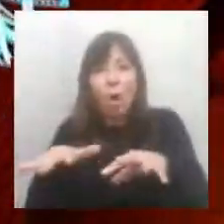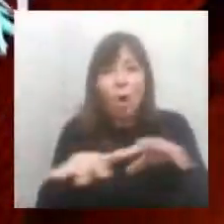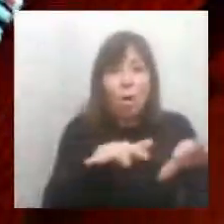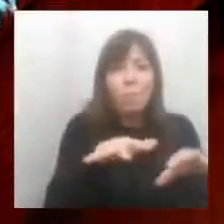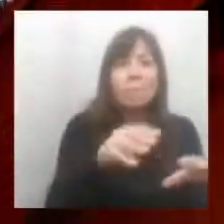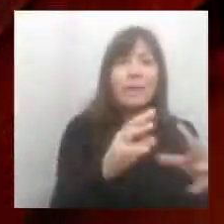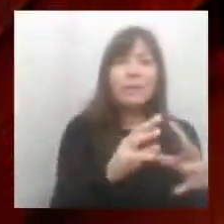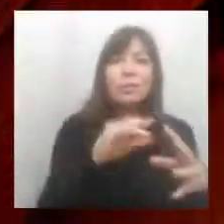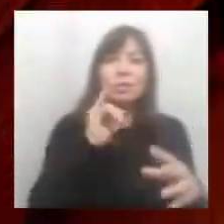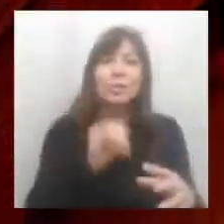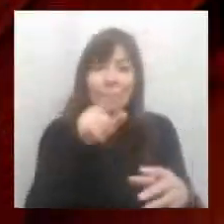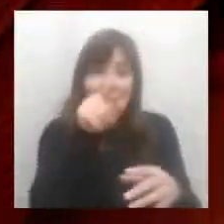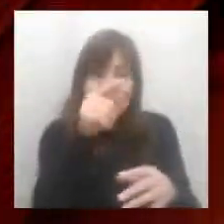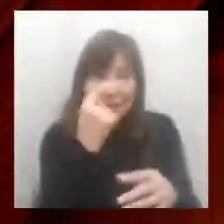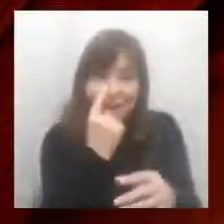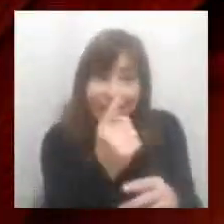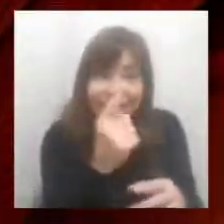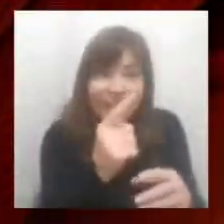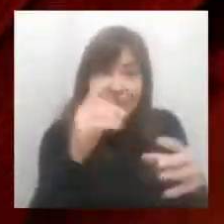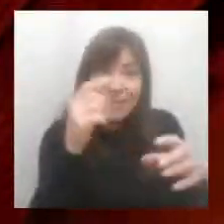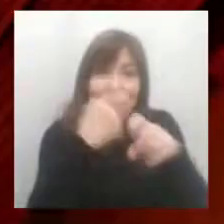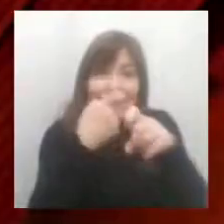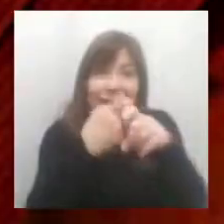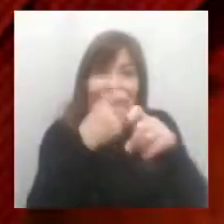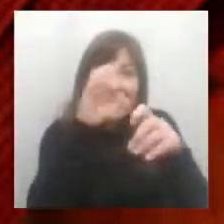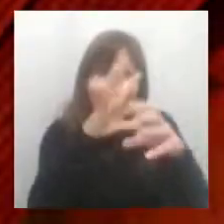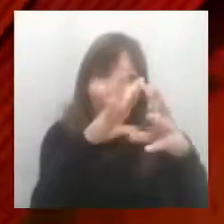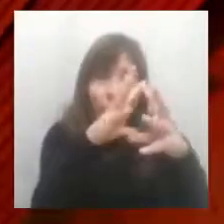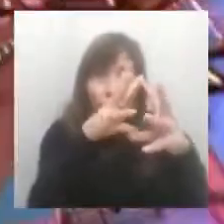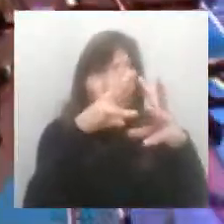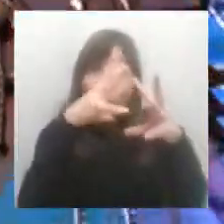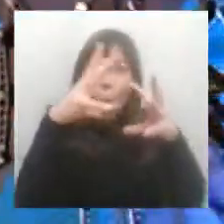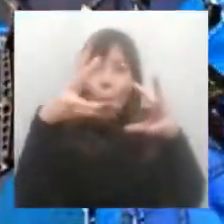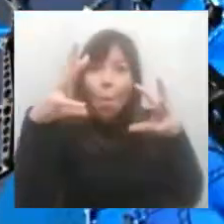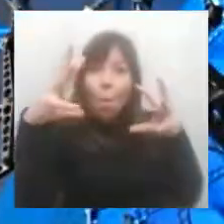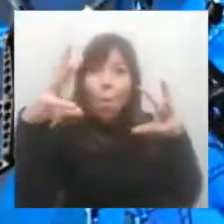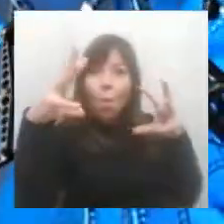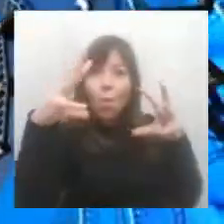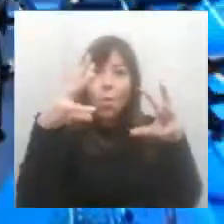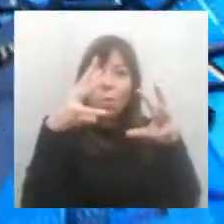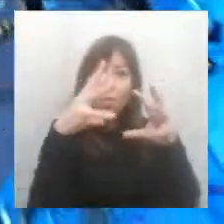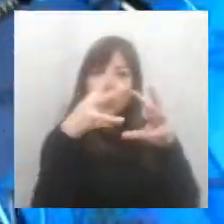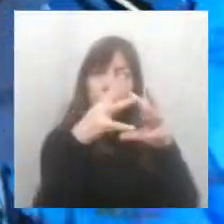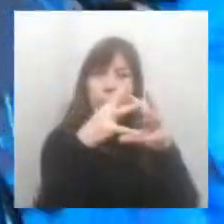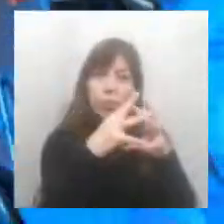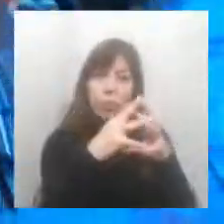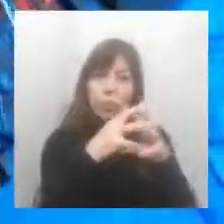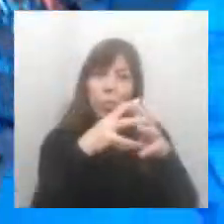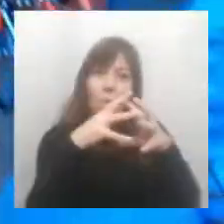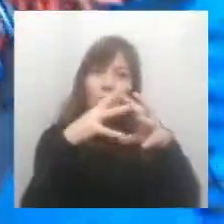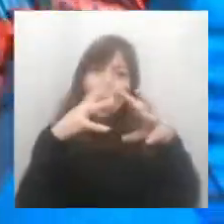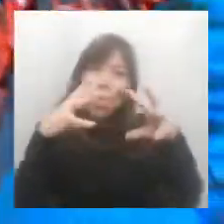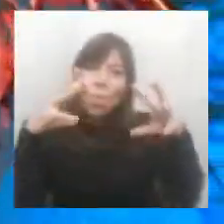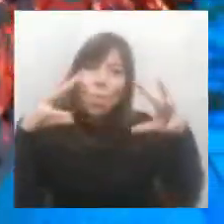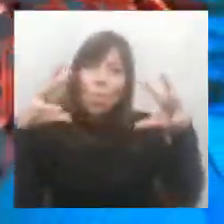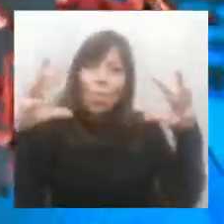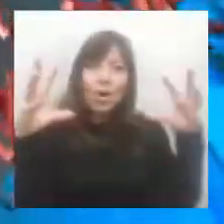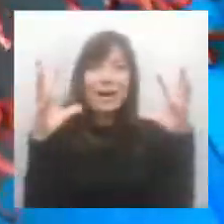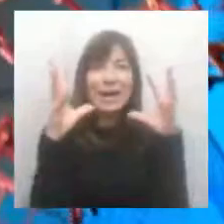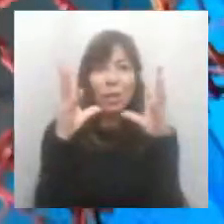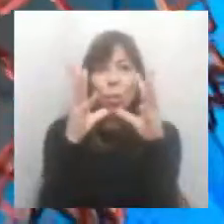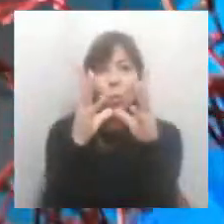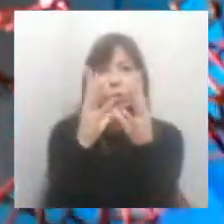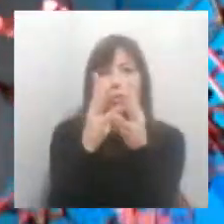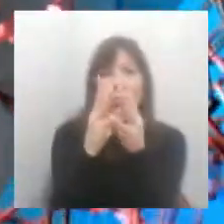si ustedes se fijan, tienen una barrita metálica que permite la expansión, ¿ya? Y cuando obviamente se reducen en diámetro, tienen un diámetro